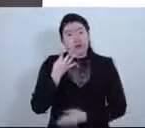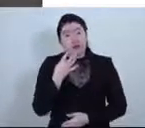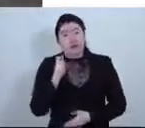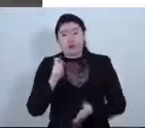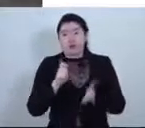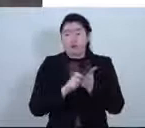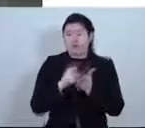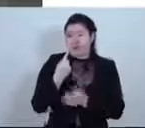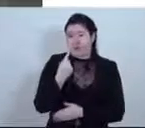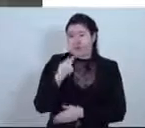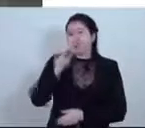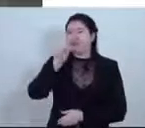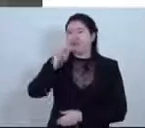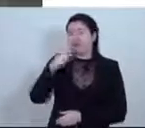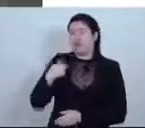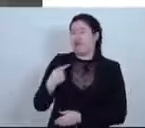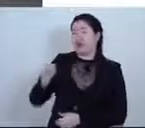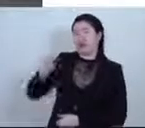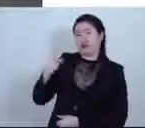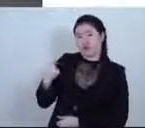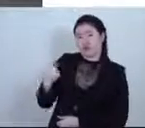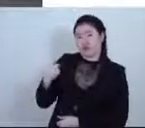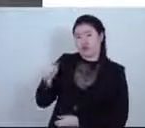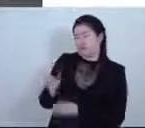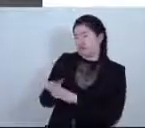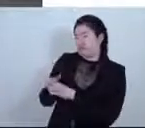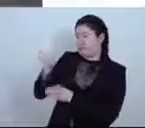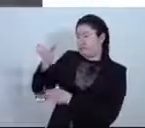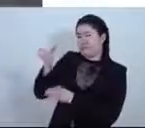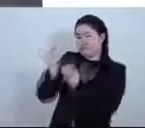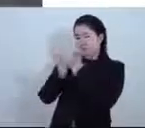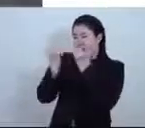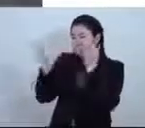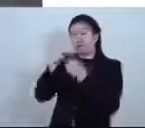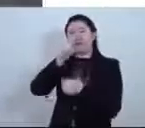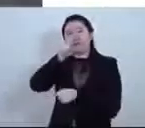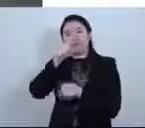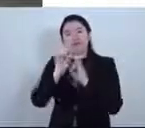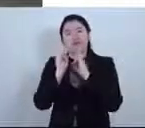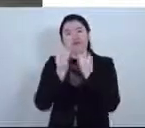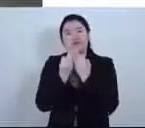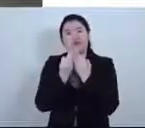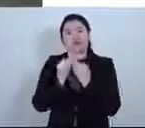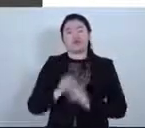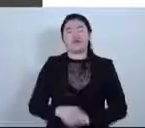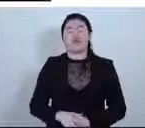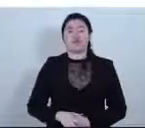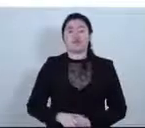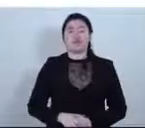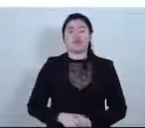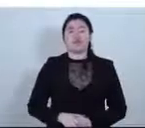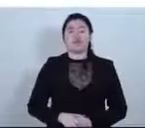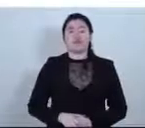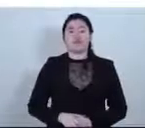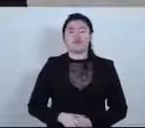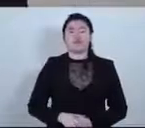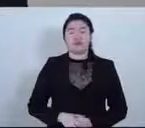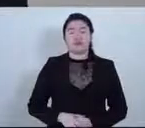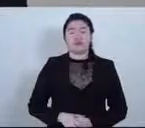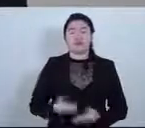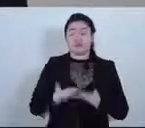4.1.1, alma de la trabe sur T1, y dice visita al sitio del incidente.